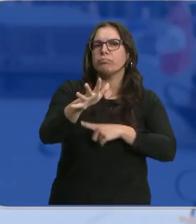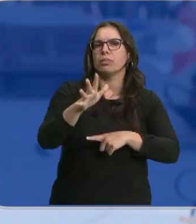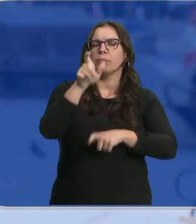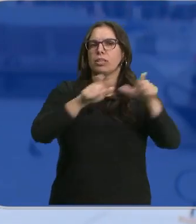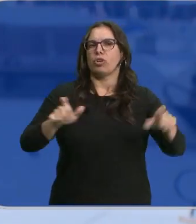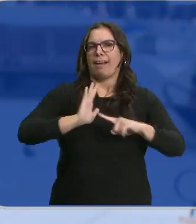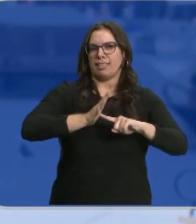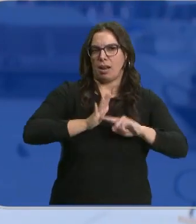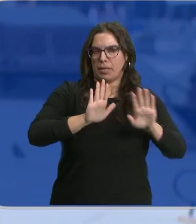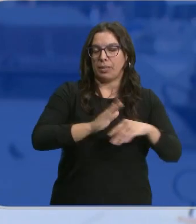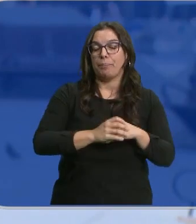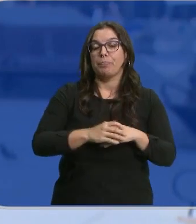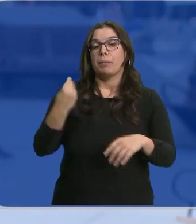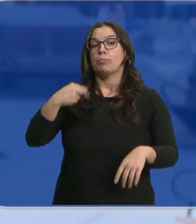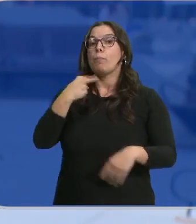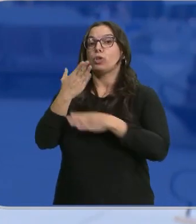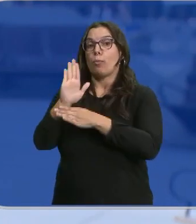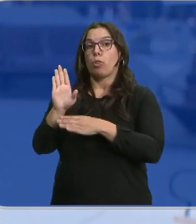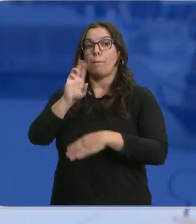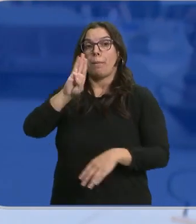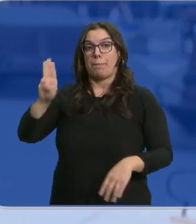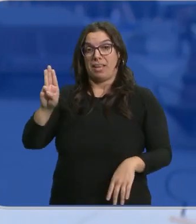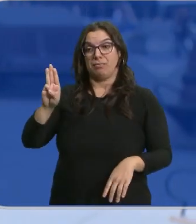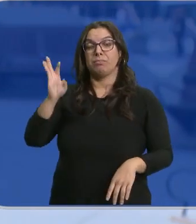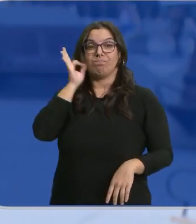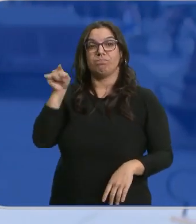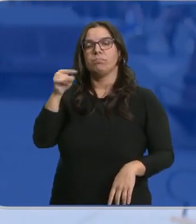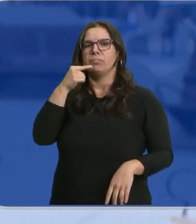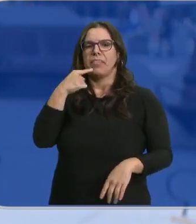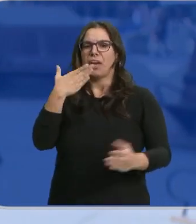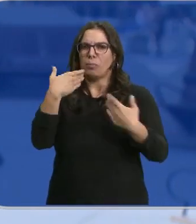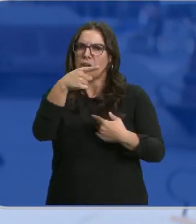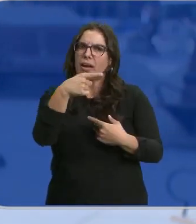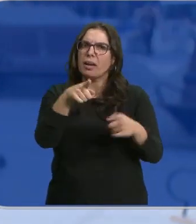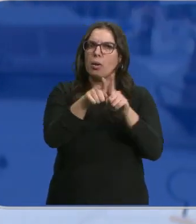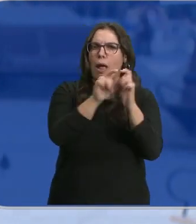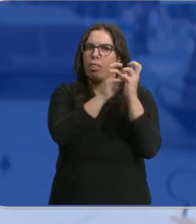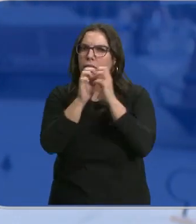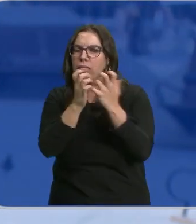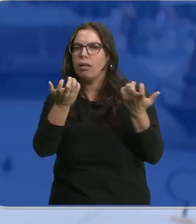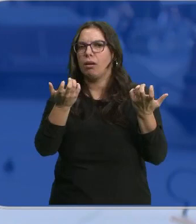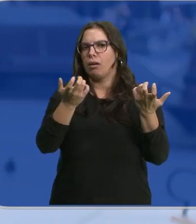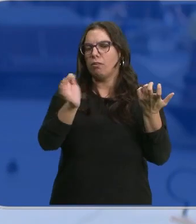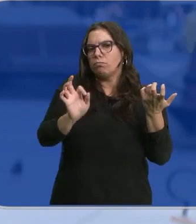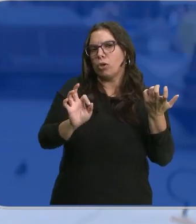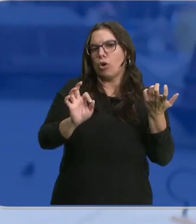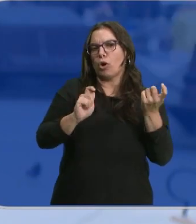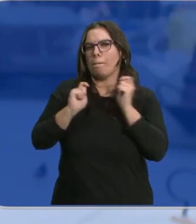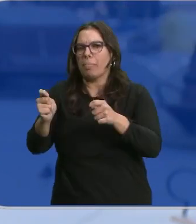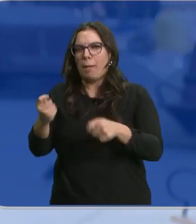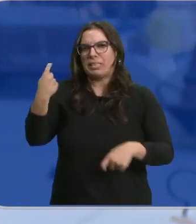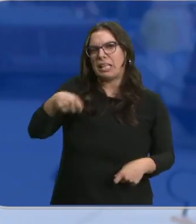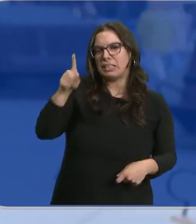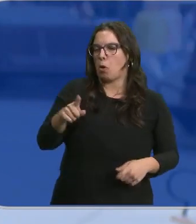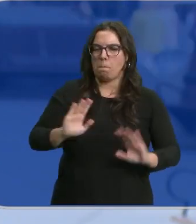los castellano-manchegos. De hecho, Cuca Gamarra niega que en esta conversación desmiente que se hayan producido conversaciones referentes a la investidura